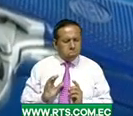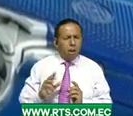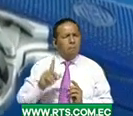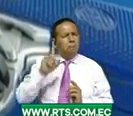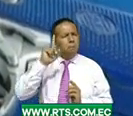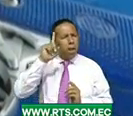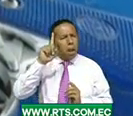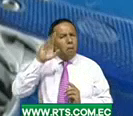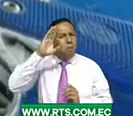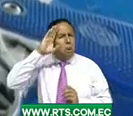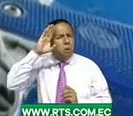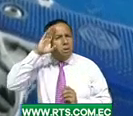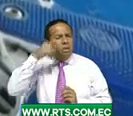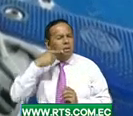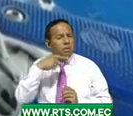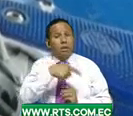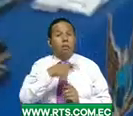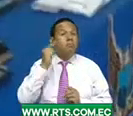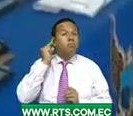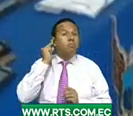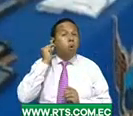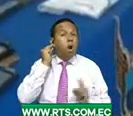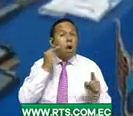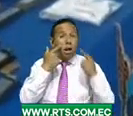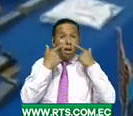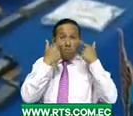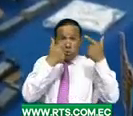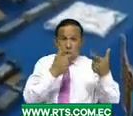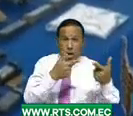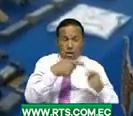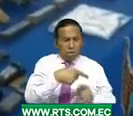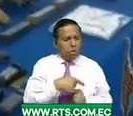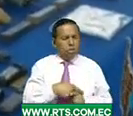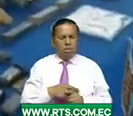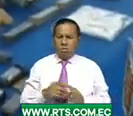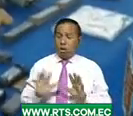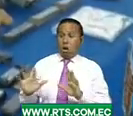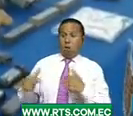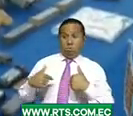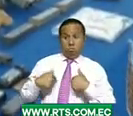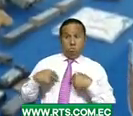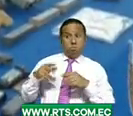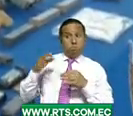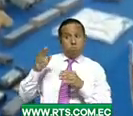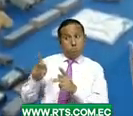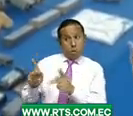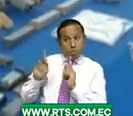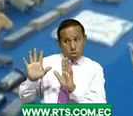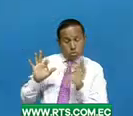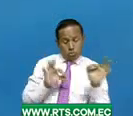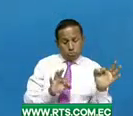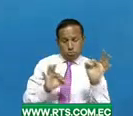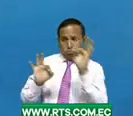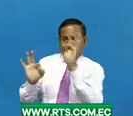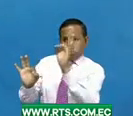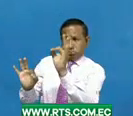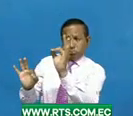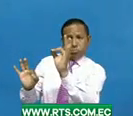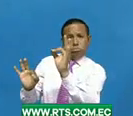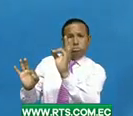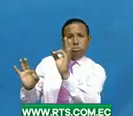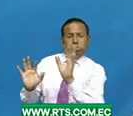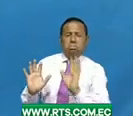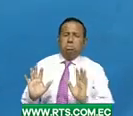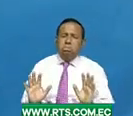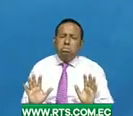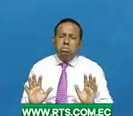cuadrar a la policía, que la mujer que custodiaba el armamento presentó los permisos, pero el fiscal ordenó la incautación de los fierros hasta determinar